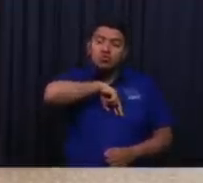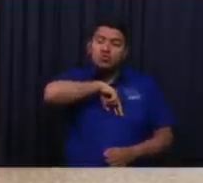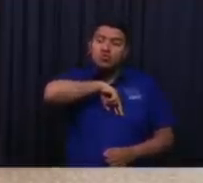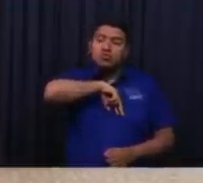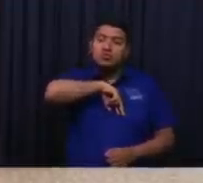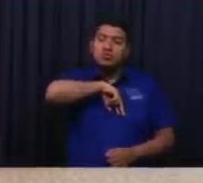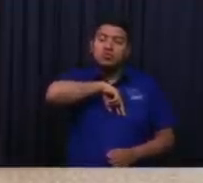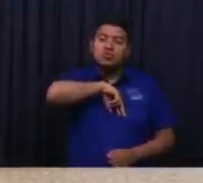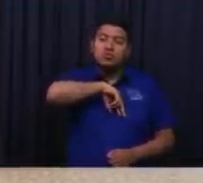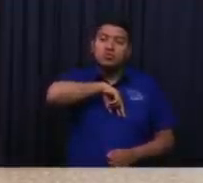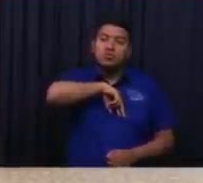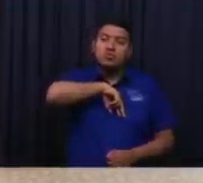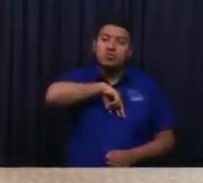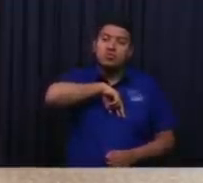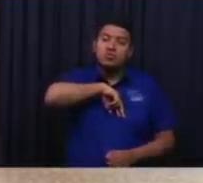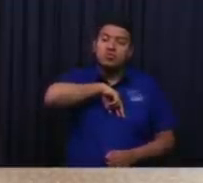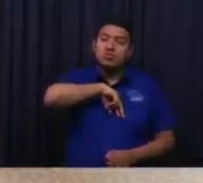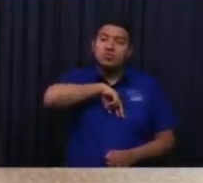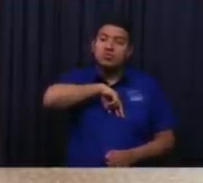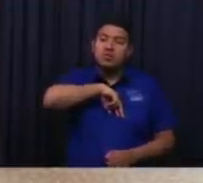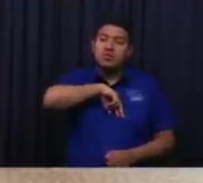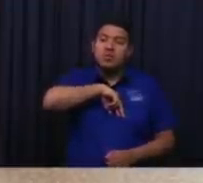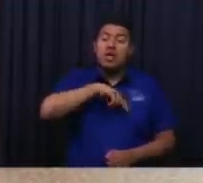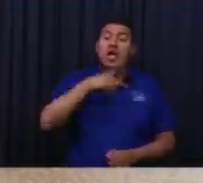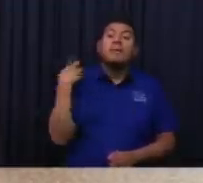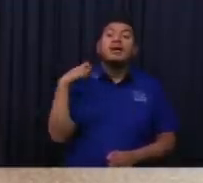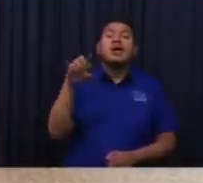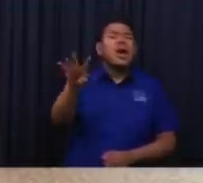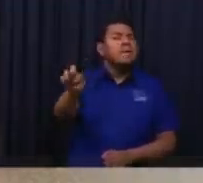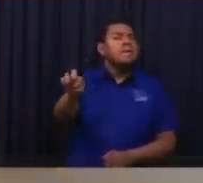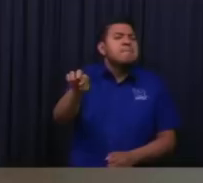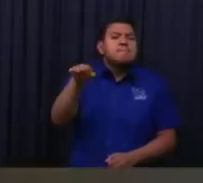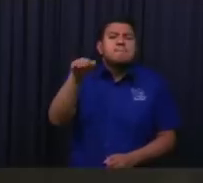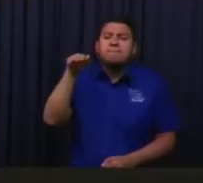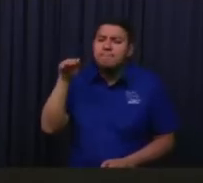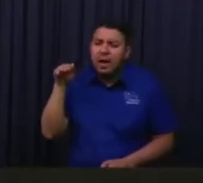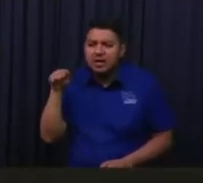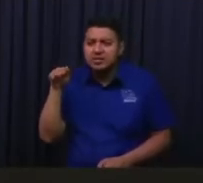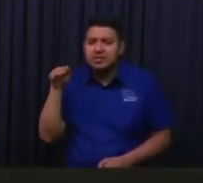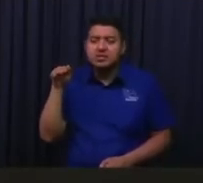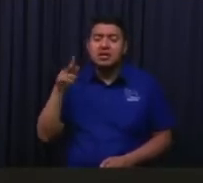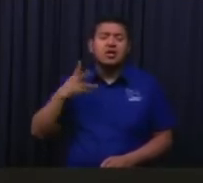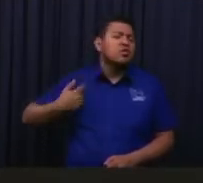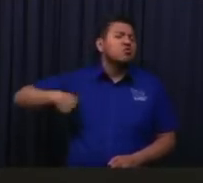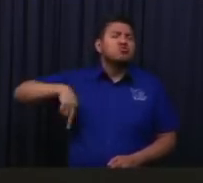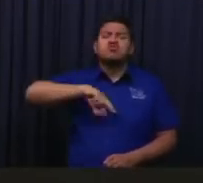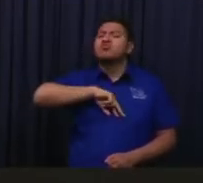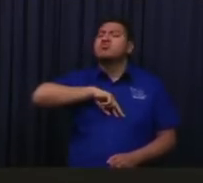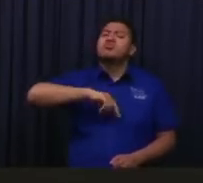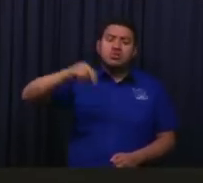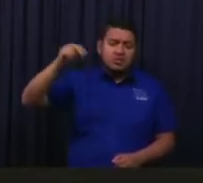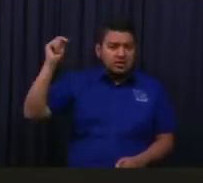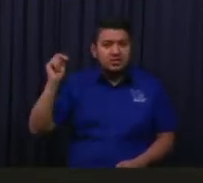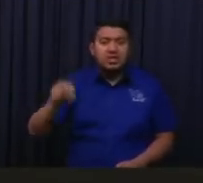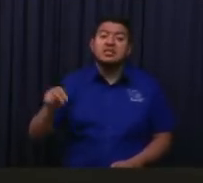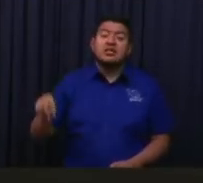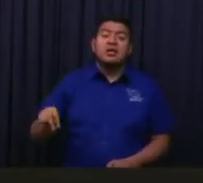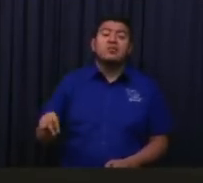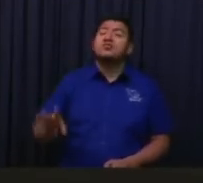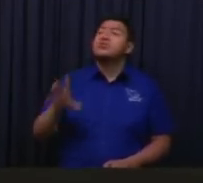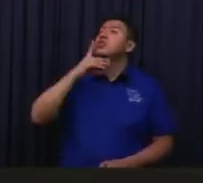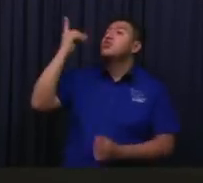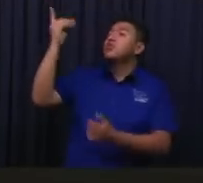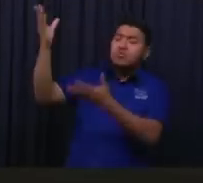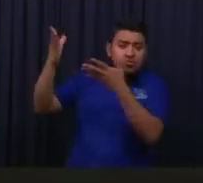la entrada para la paz que todos necesitamos. Esa paz que todos necesitamos y que Dios nos